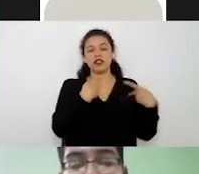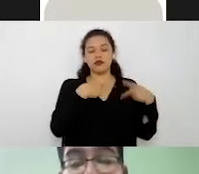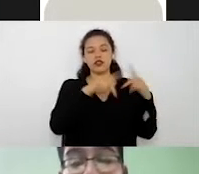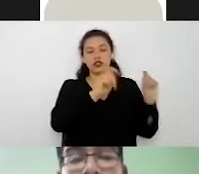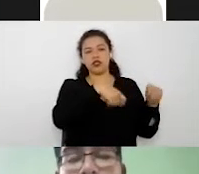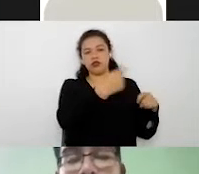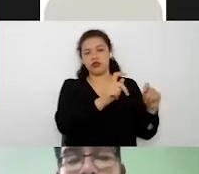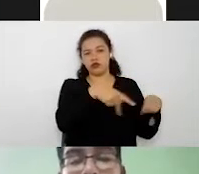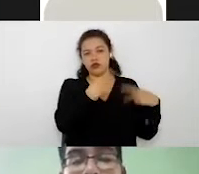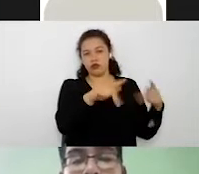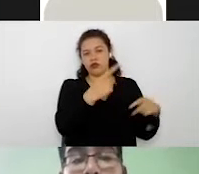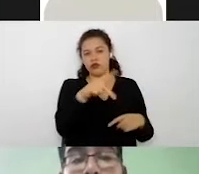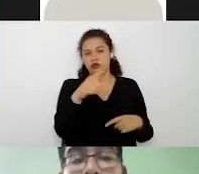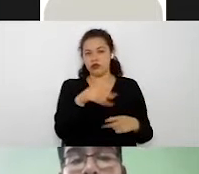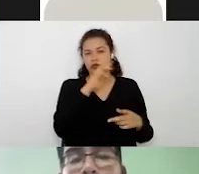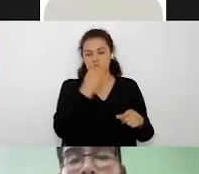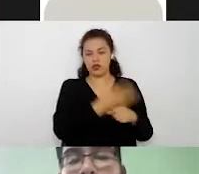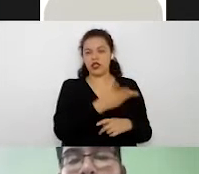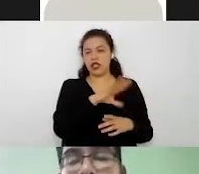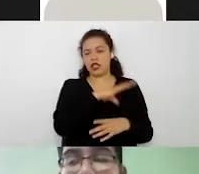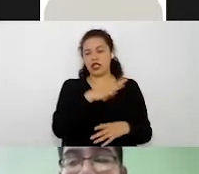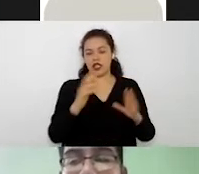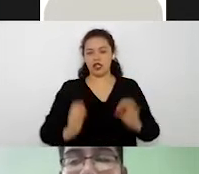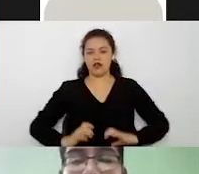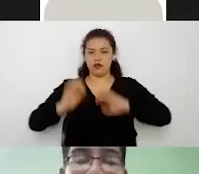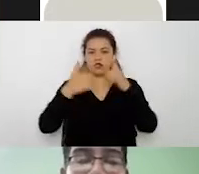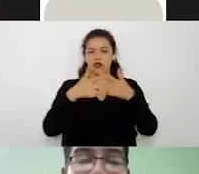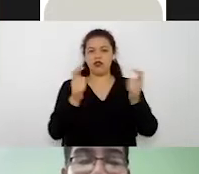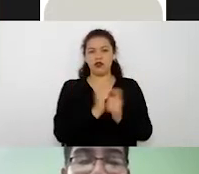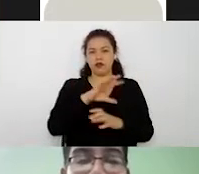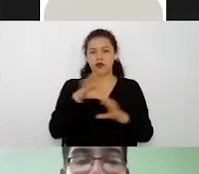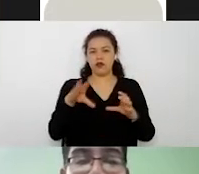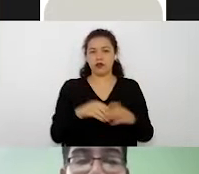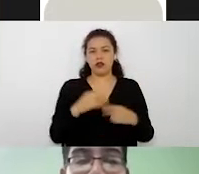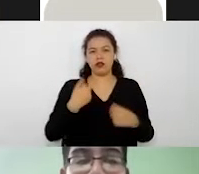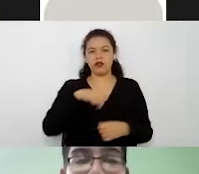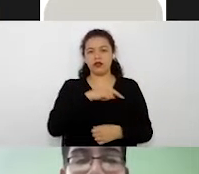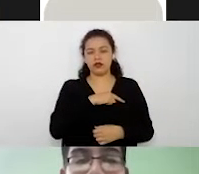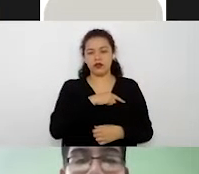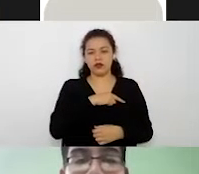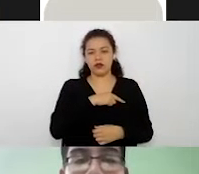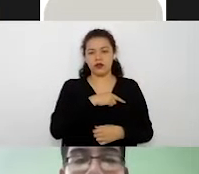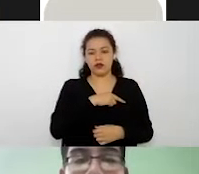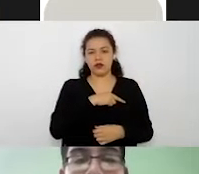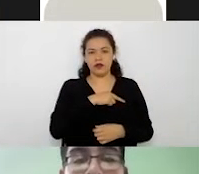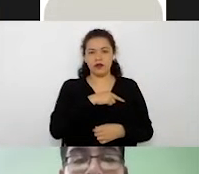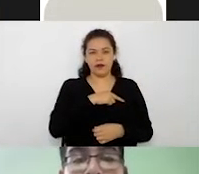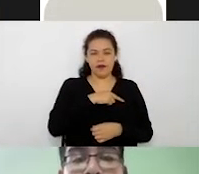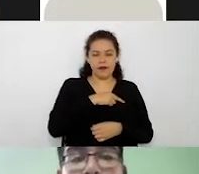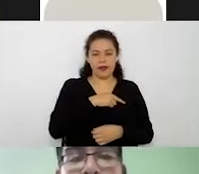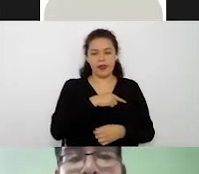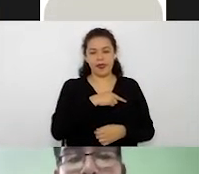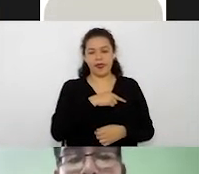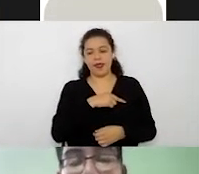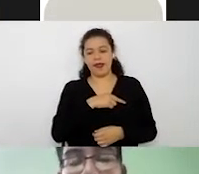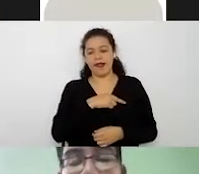en un edificio, la población completa, pues obviamente formamos parte del personal que se